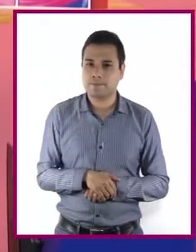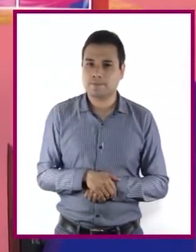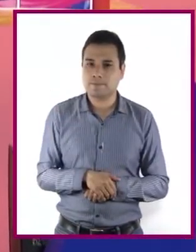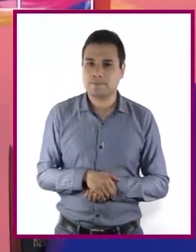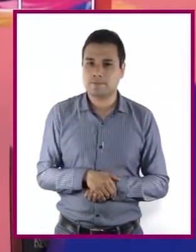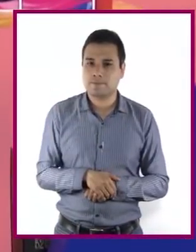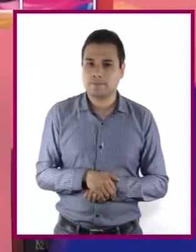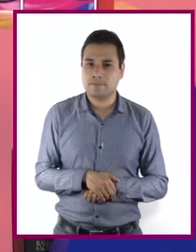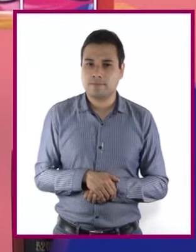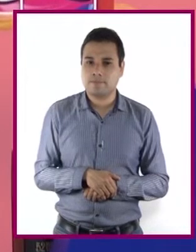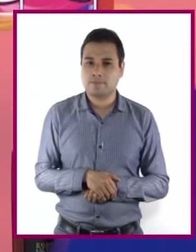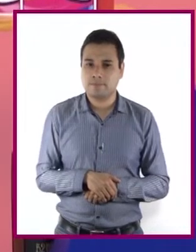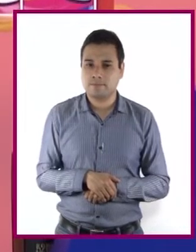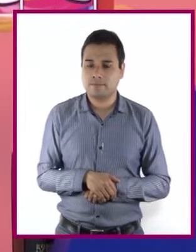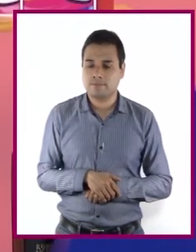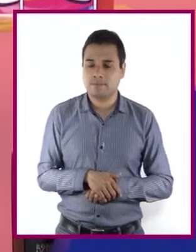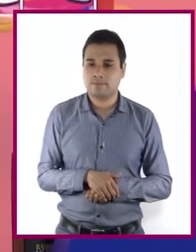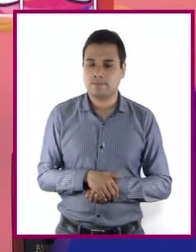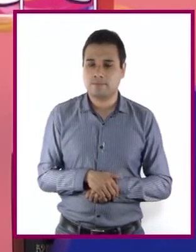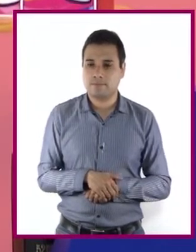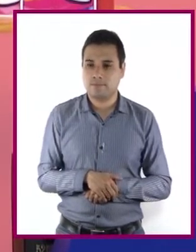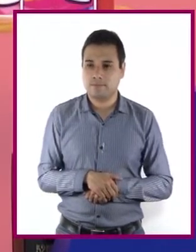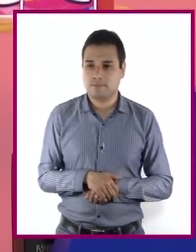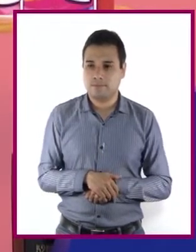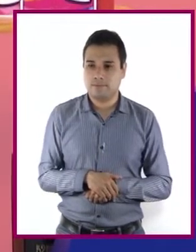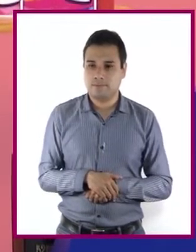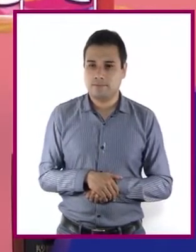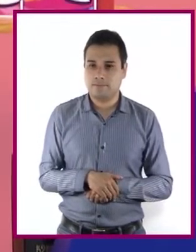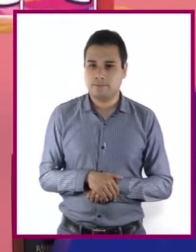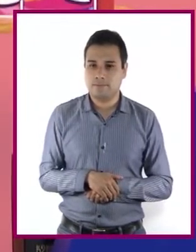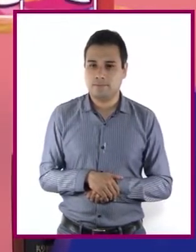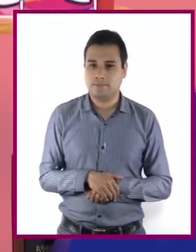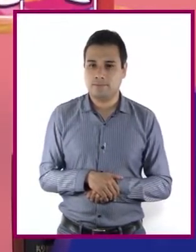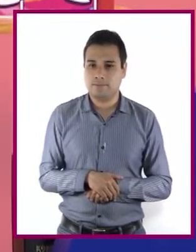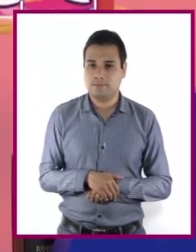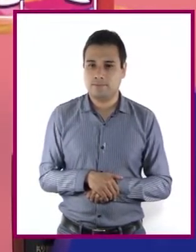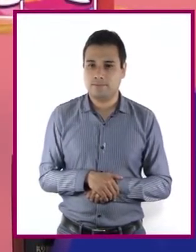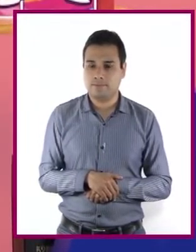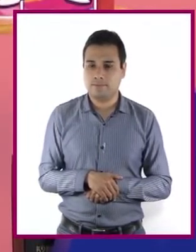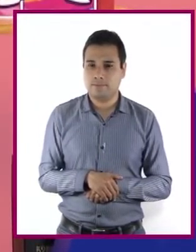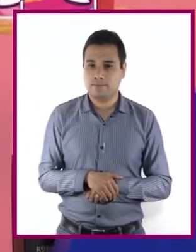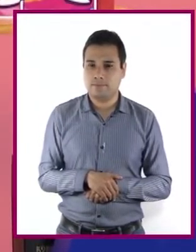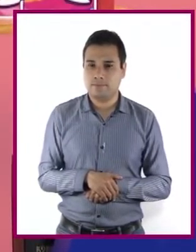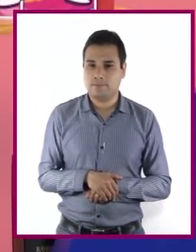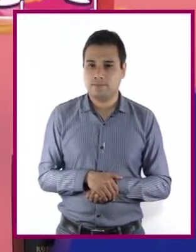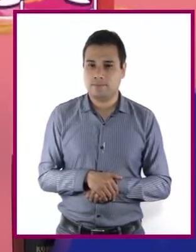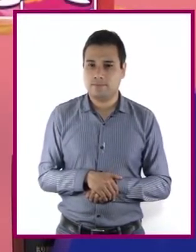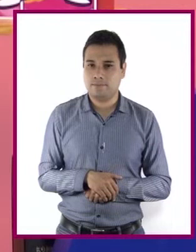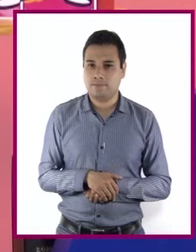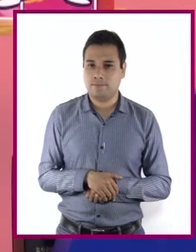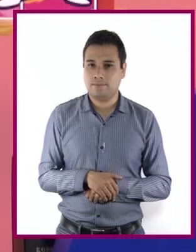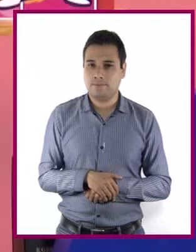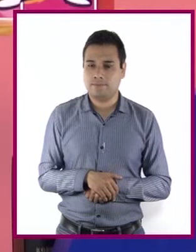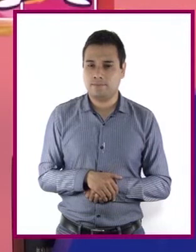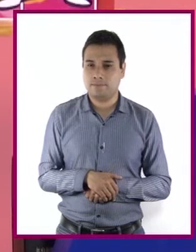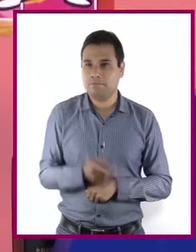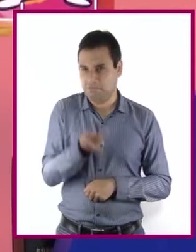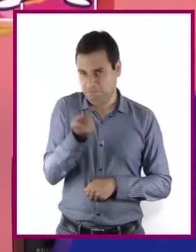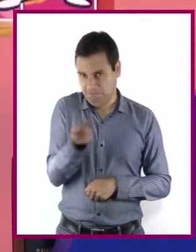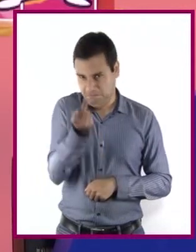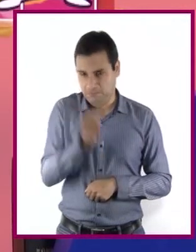la interpretación. Inciso B, la dramaturgia. Inciso C, la producción.